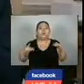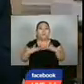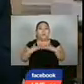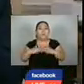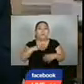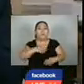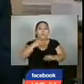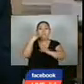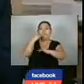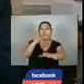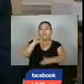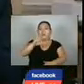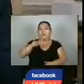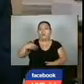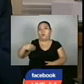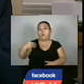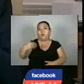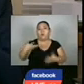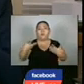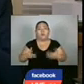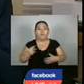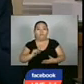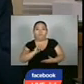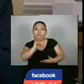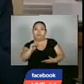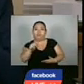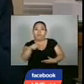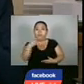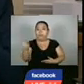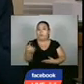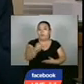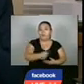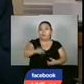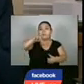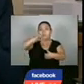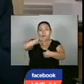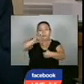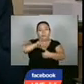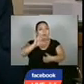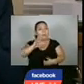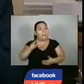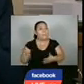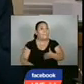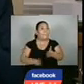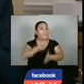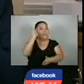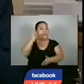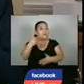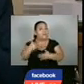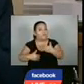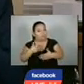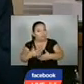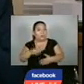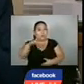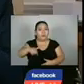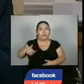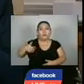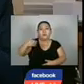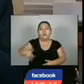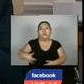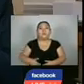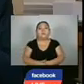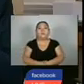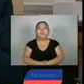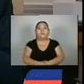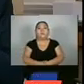de 5 años en las visas que emitimos a los centroamericanos. Estamos en camino de duplicar esto en el año fiscal para este